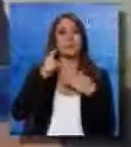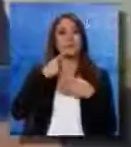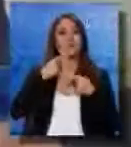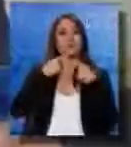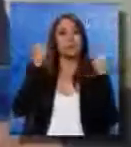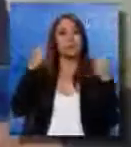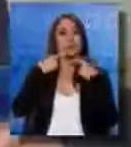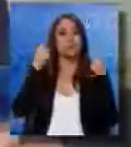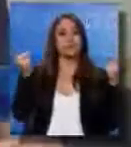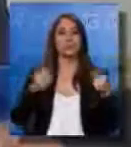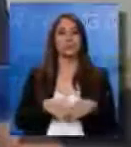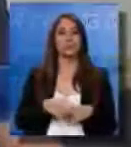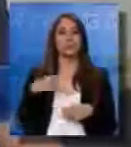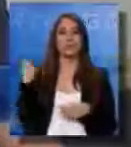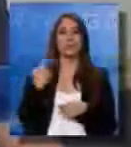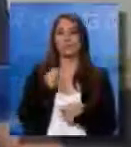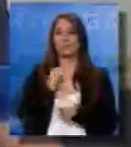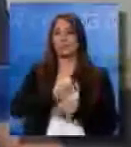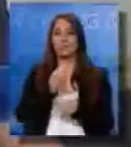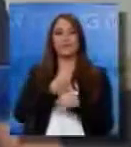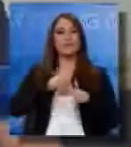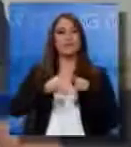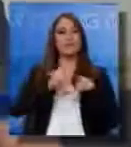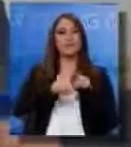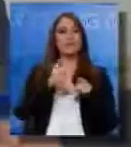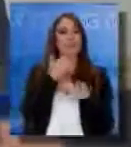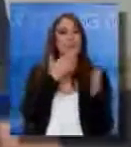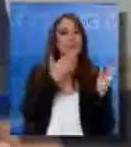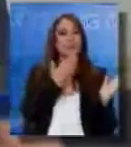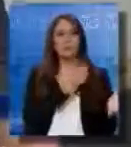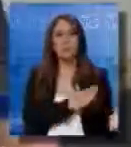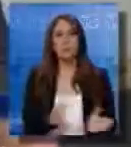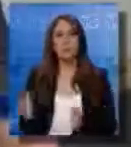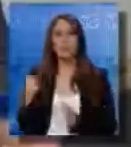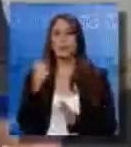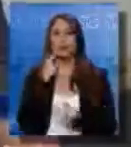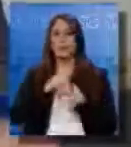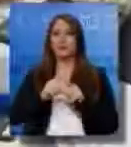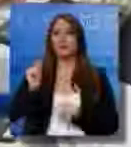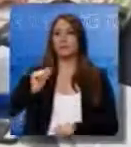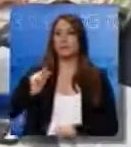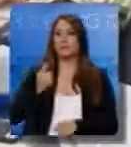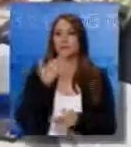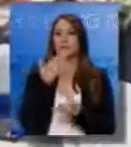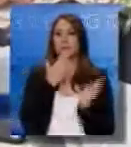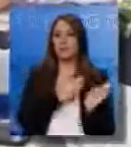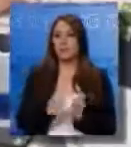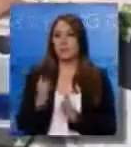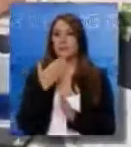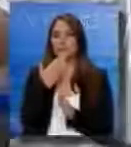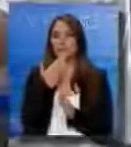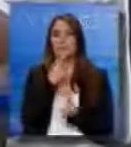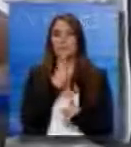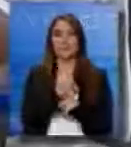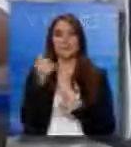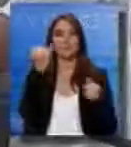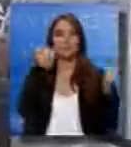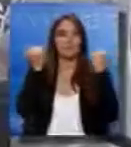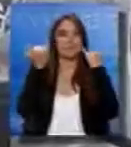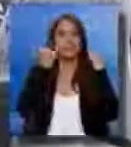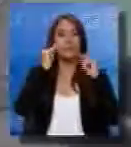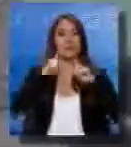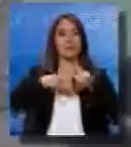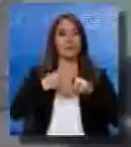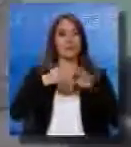ofertas. Hemos estado trabajando con el sector privado para armar paquetes a precios más convenientes. El plan de seguridad interna del país también